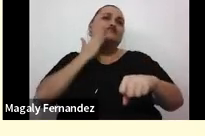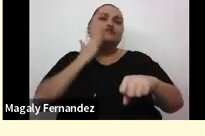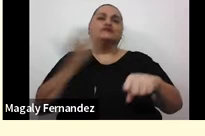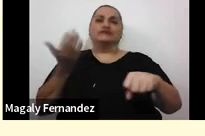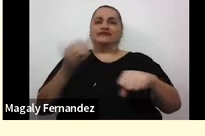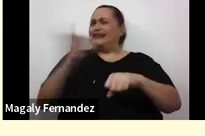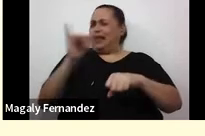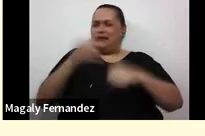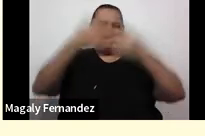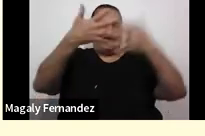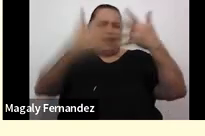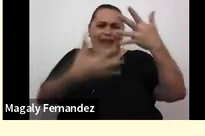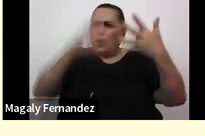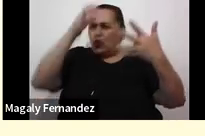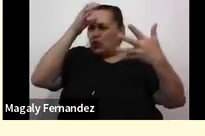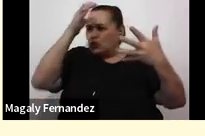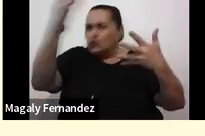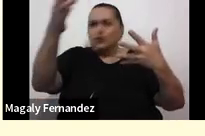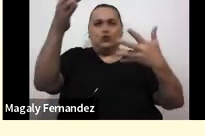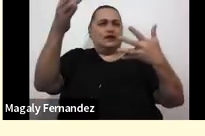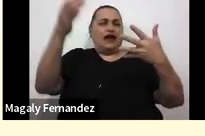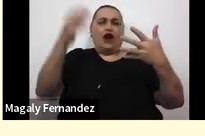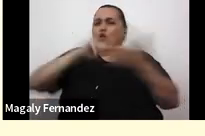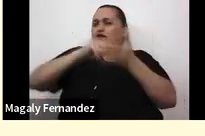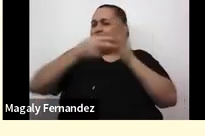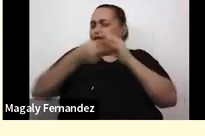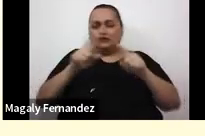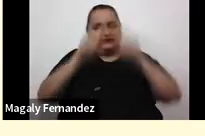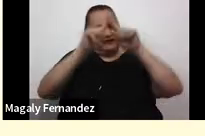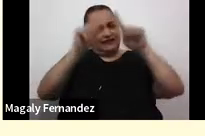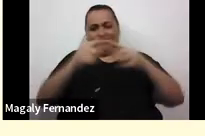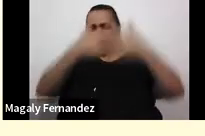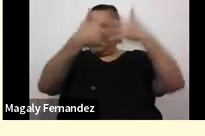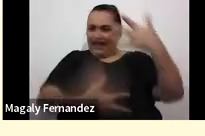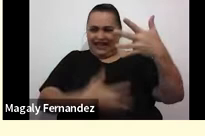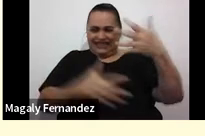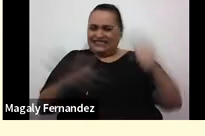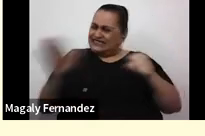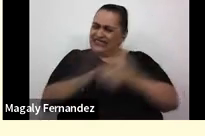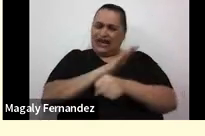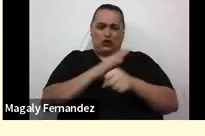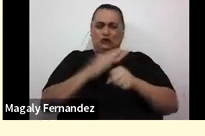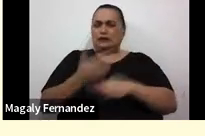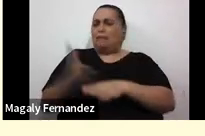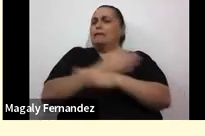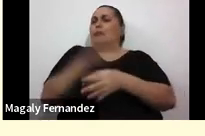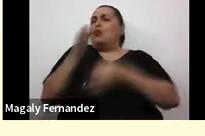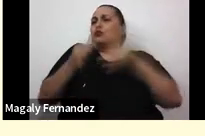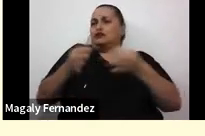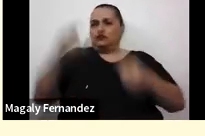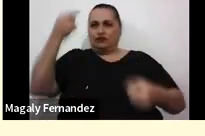tantas a culturas a tantos conceptos que están llenos de prejuicios en nuestra mente y que esos son